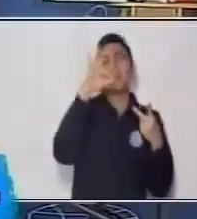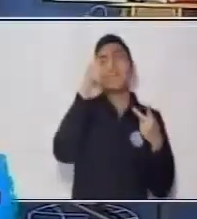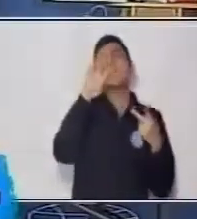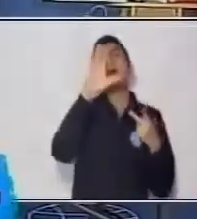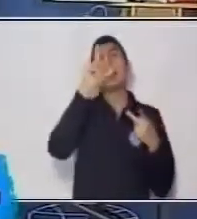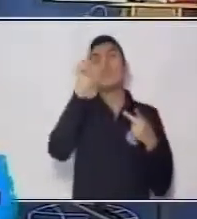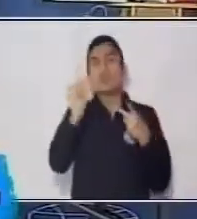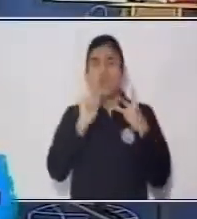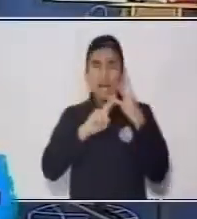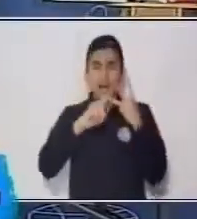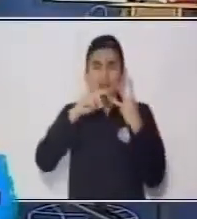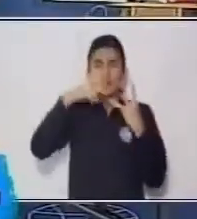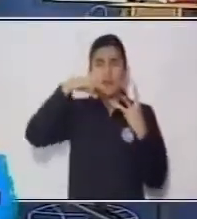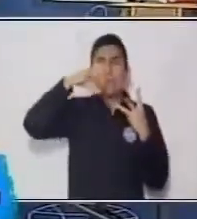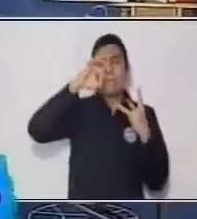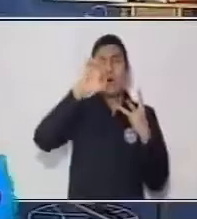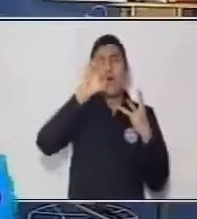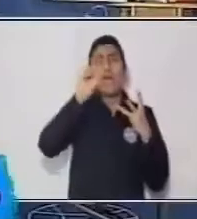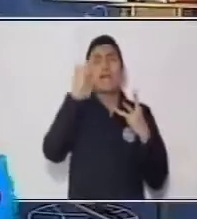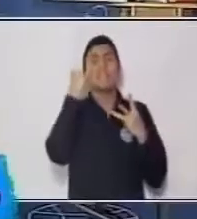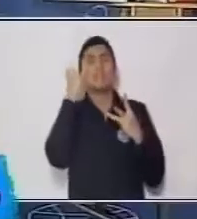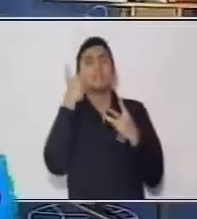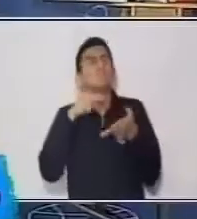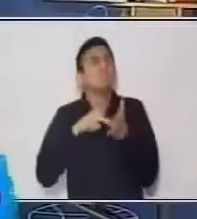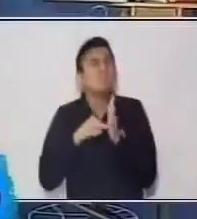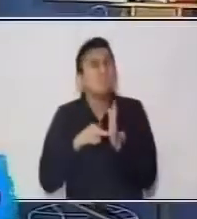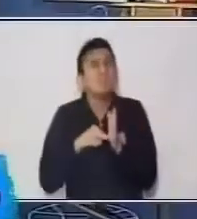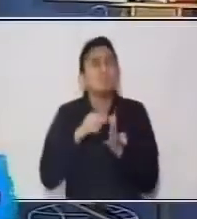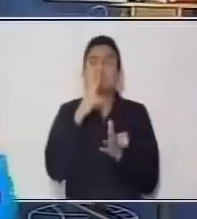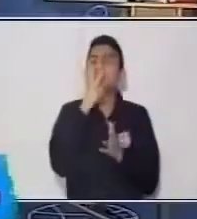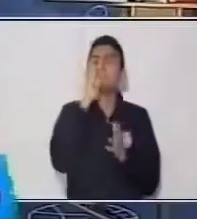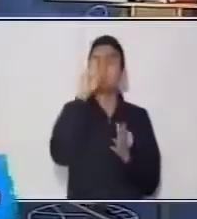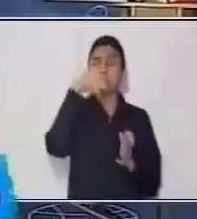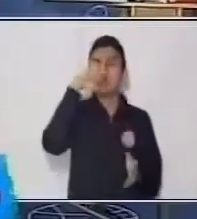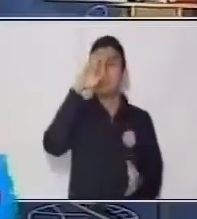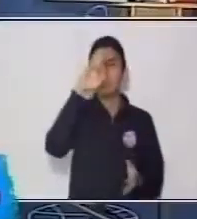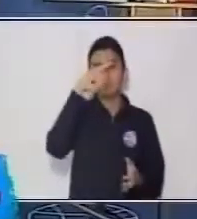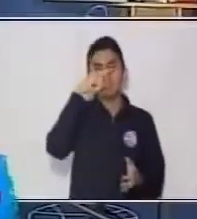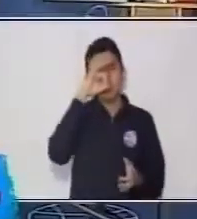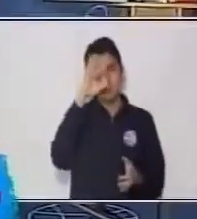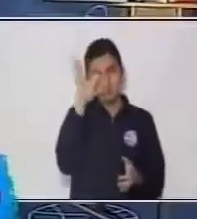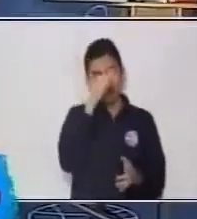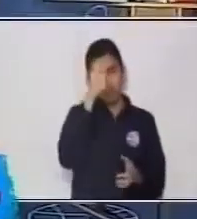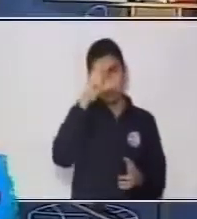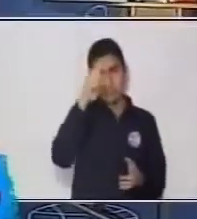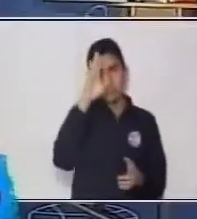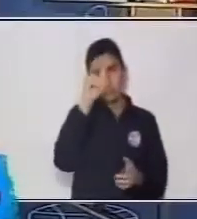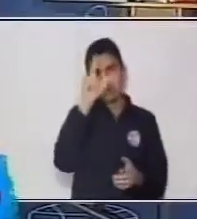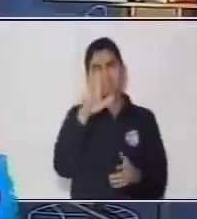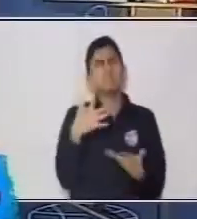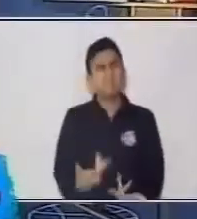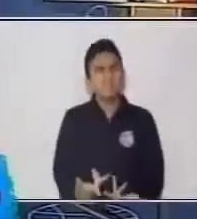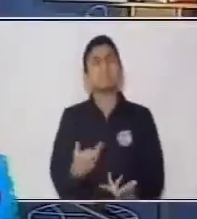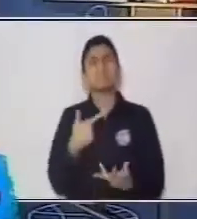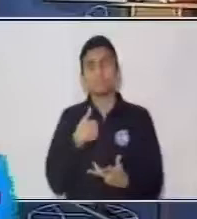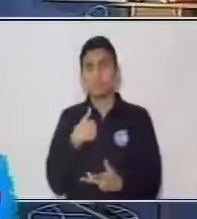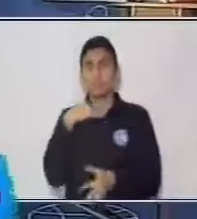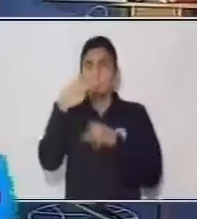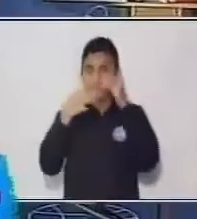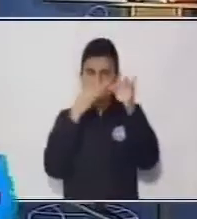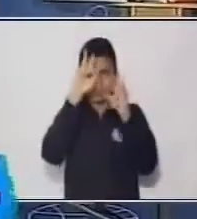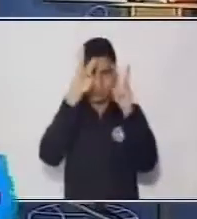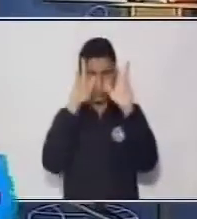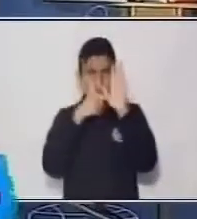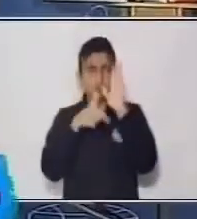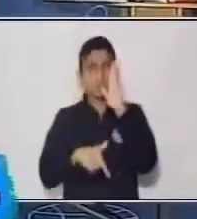este poema que te traigo es de Humberto Acabal, que también está escrito en un idioma cachiquel. Hoy lo vamos a ver